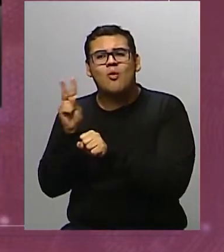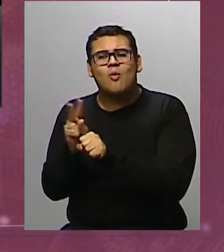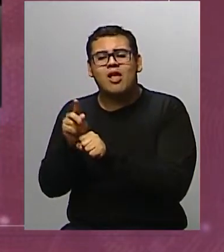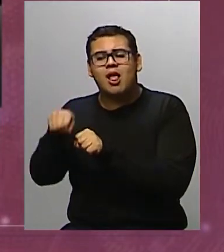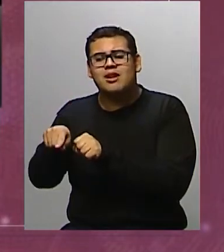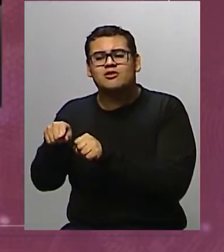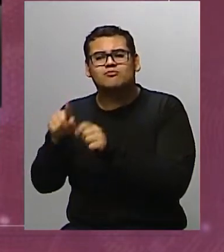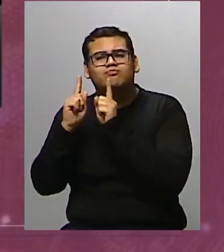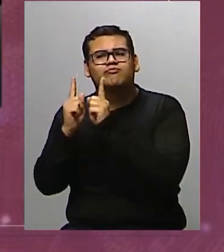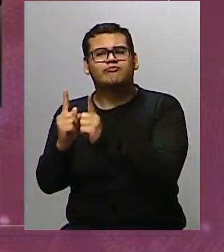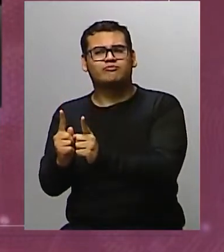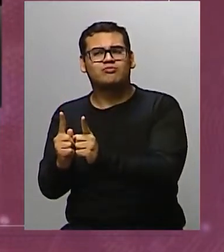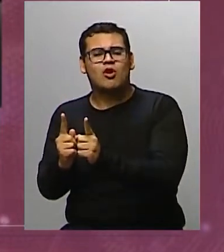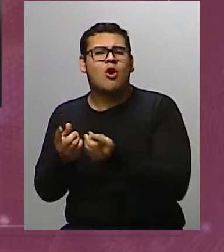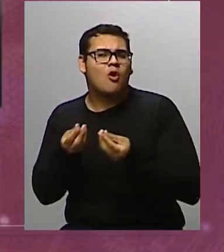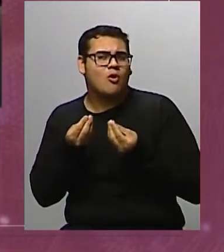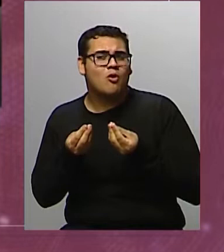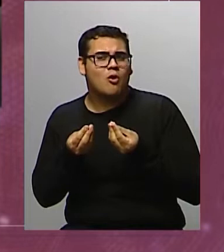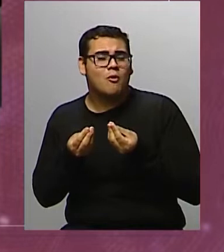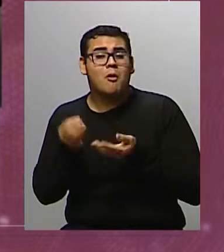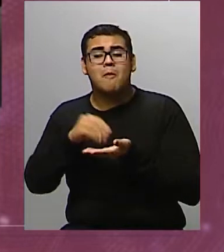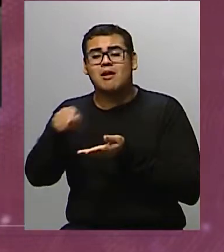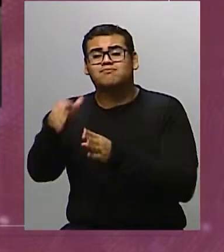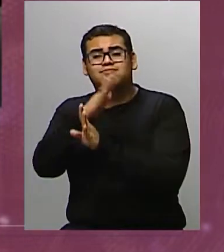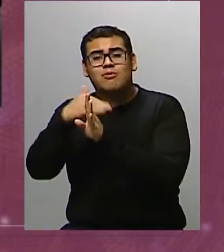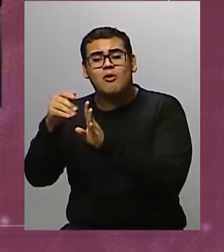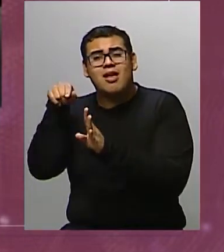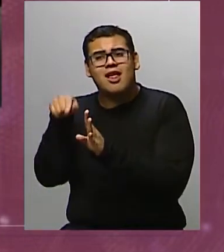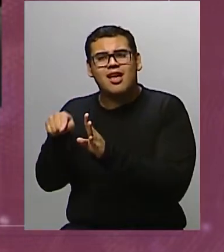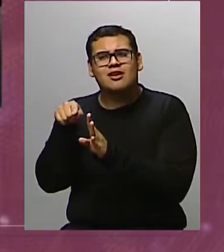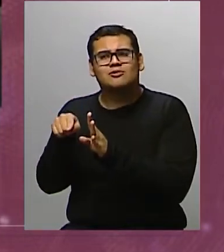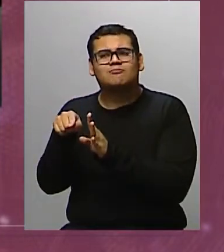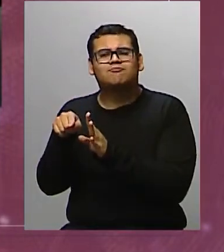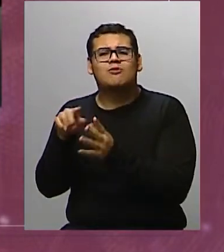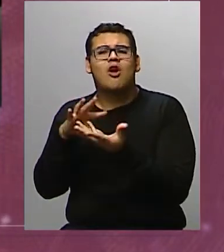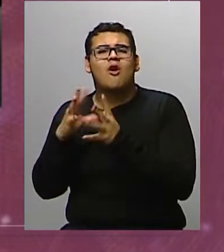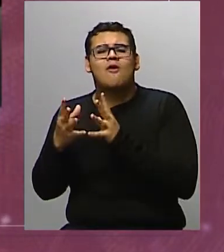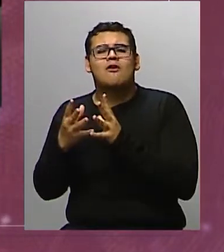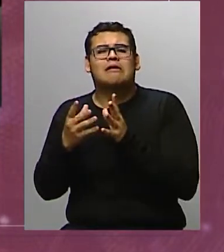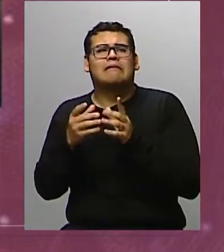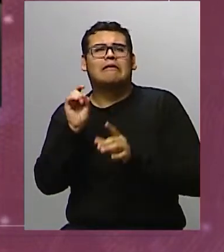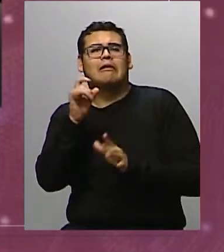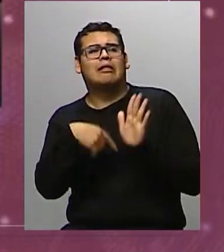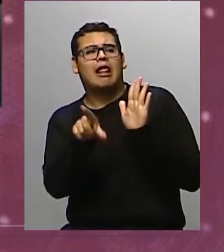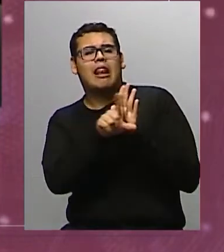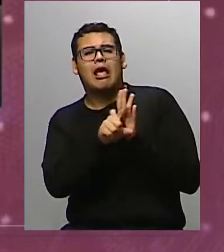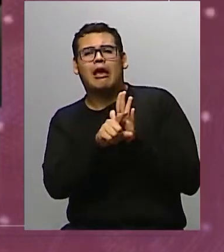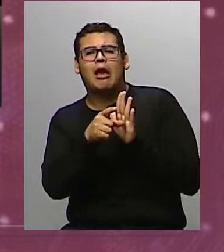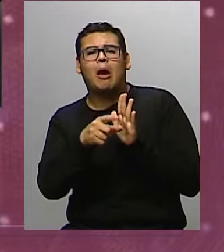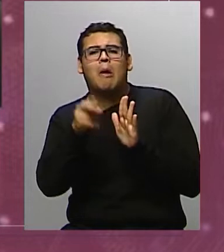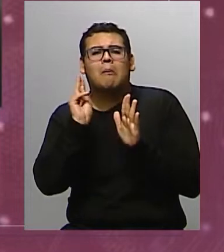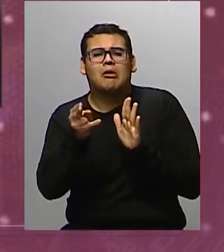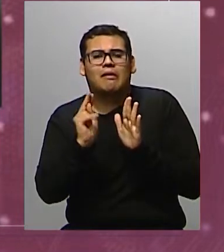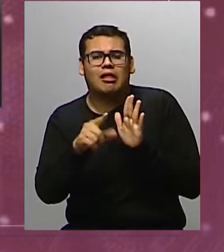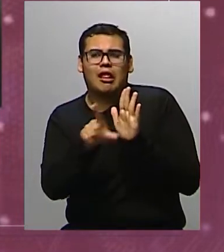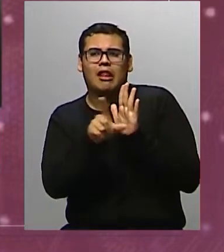preservarlos. ¿Y qué cosas podemos hacer con los humedales? Porque en realidad mucho se cree que la ley es prohibitiva. Sí. Y bueno, en una